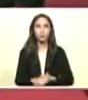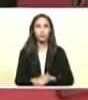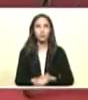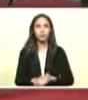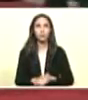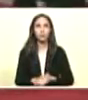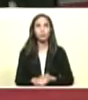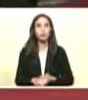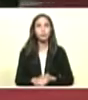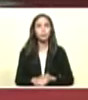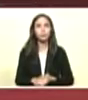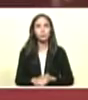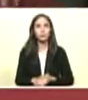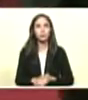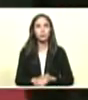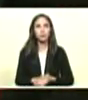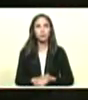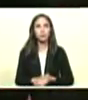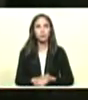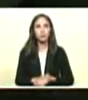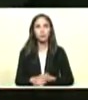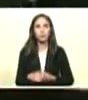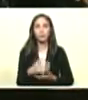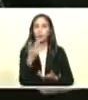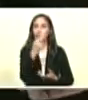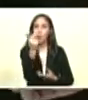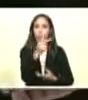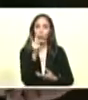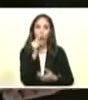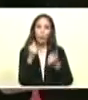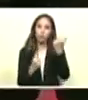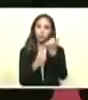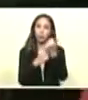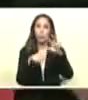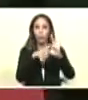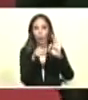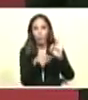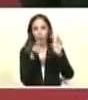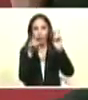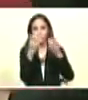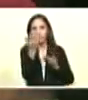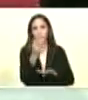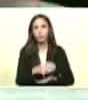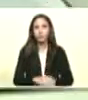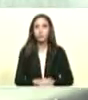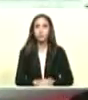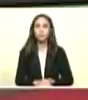Vargas, superintendente de la criptomoneda y actividades conexas.